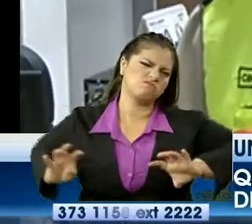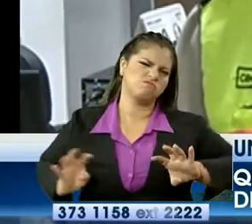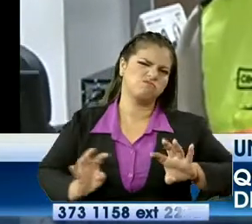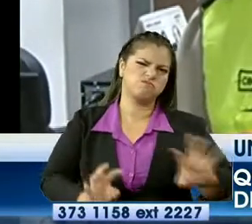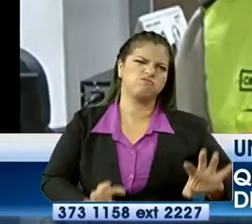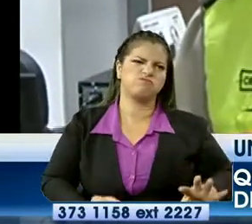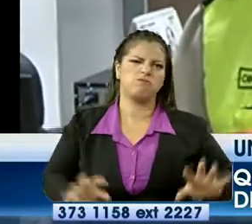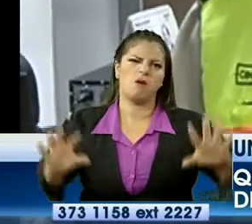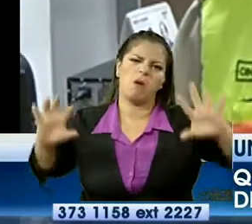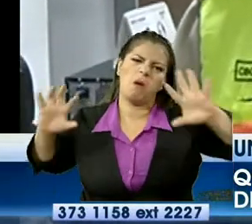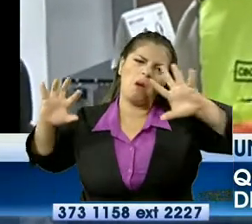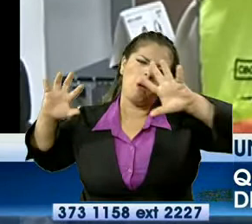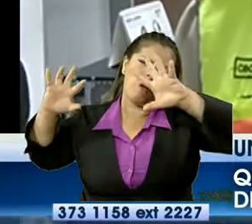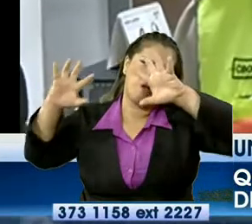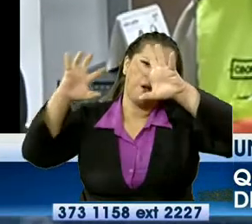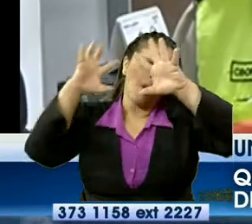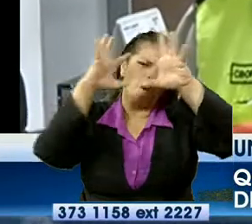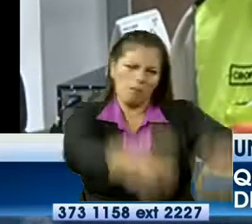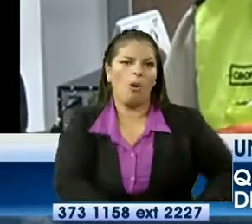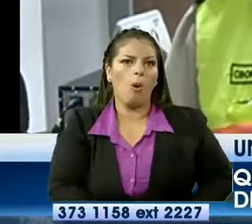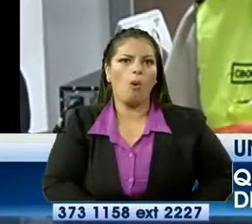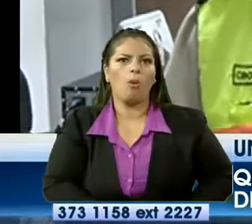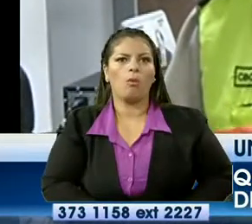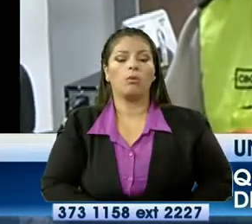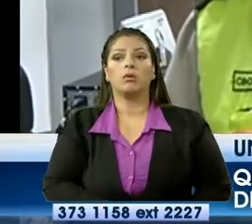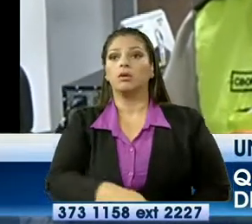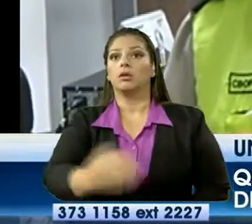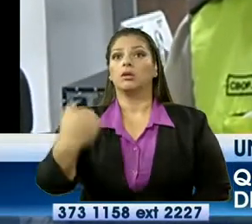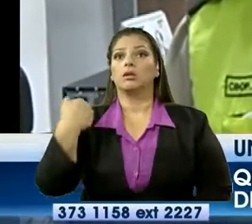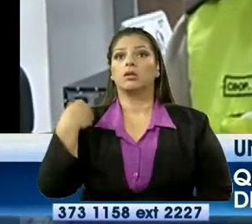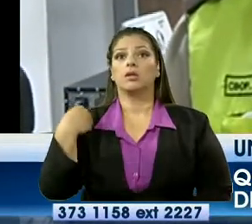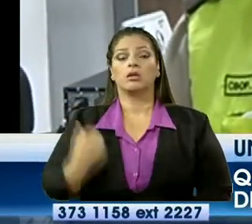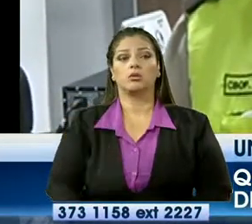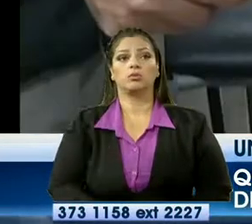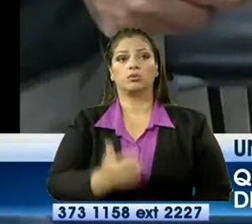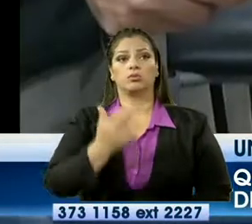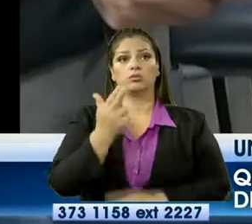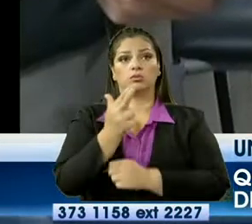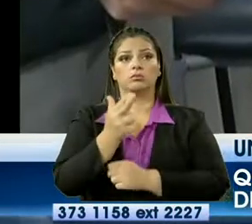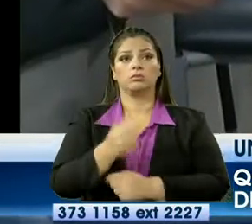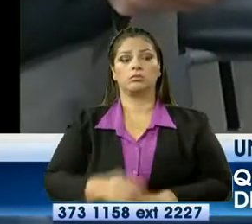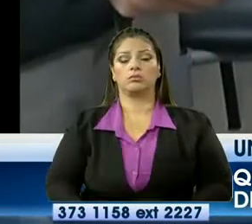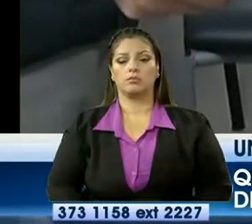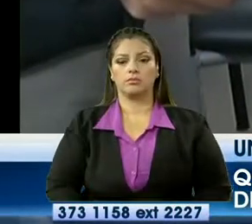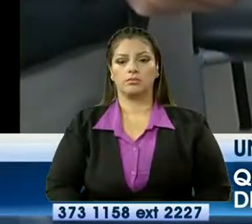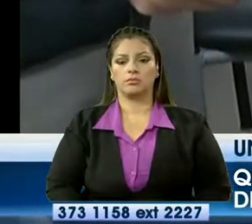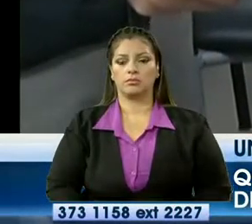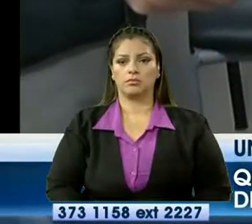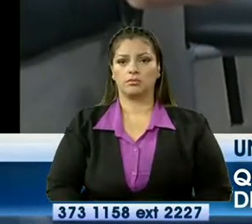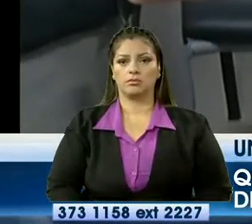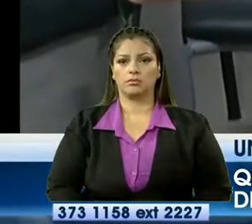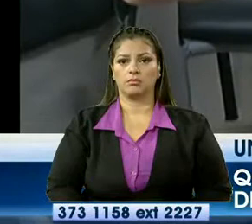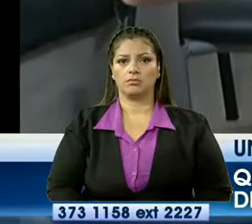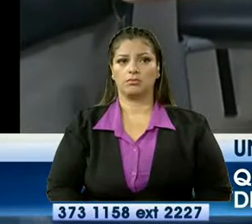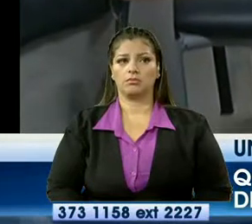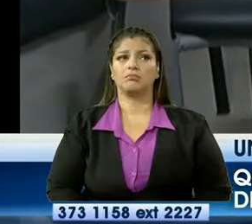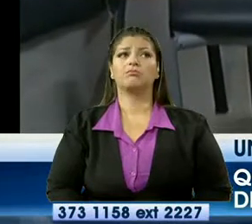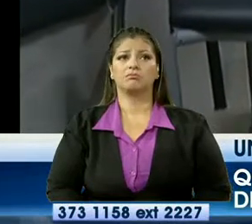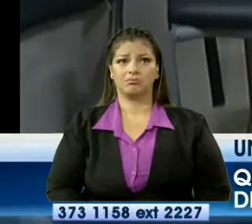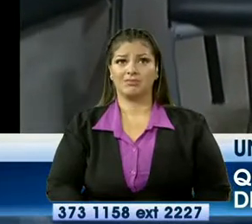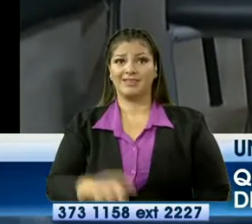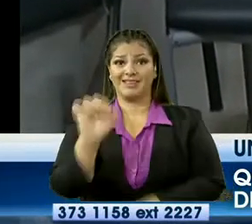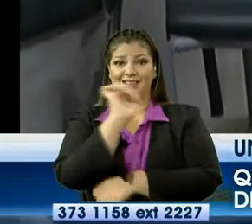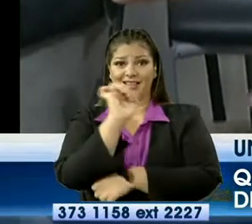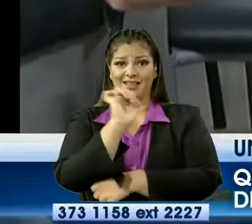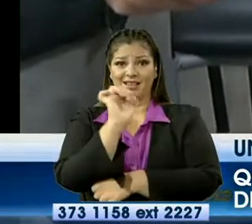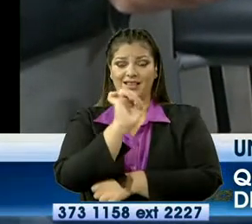más o menos a casi a dos cuadras de donde se habían sustraído el bolso. Pero gracias a Dios, un señor en un carro, pues yo